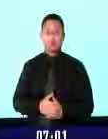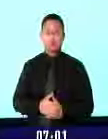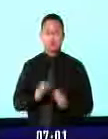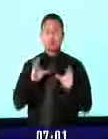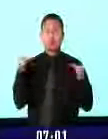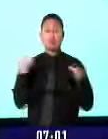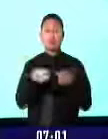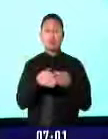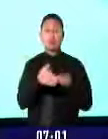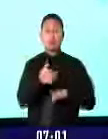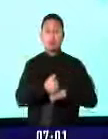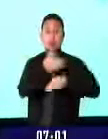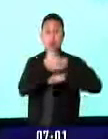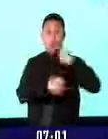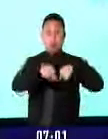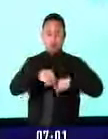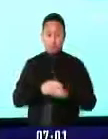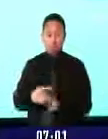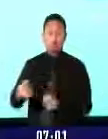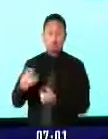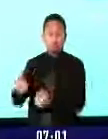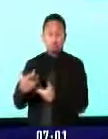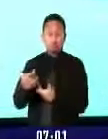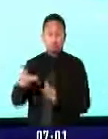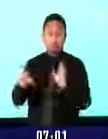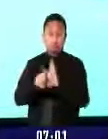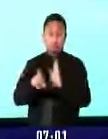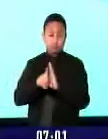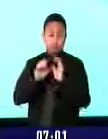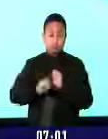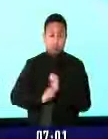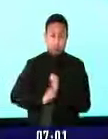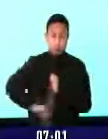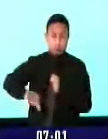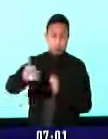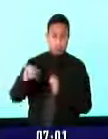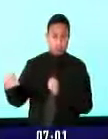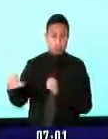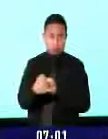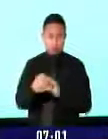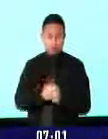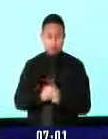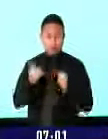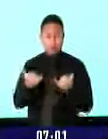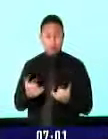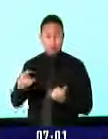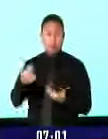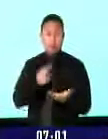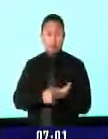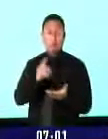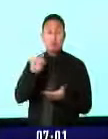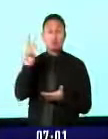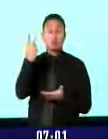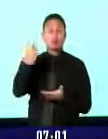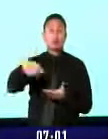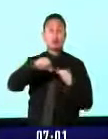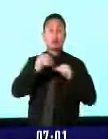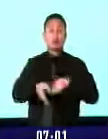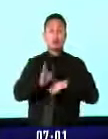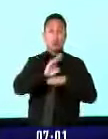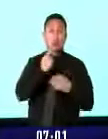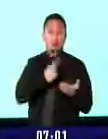La Comisión de Justicia aprobó el informe de mayoría de la ley del aborto en casos de violación, el mismo que deberá debatirse por segunda y última vez en el